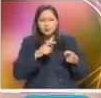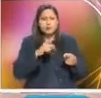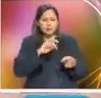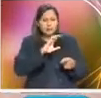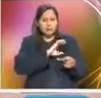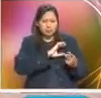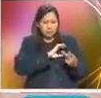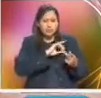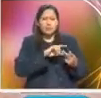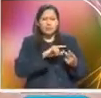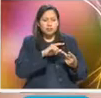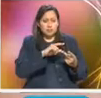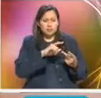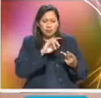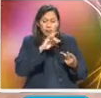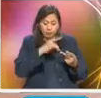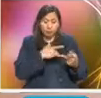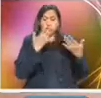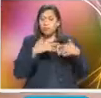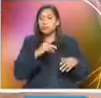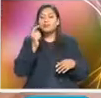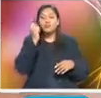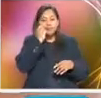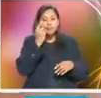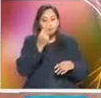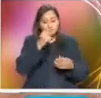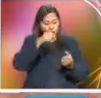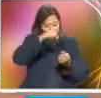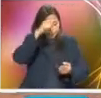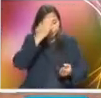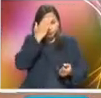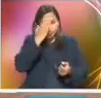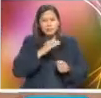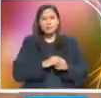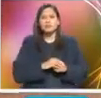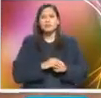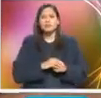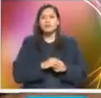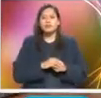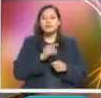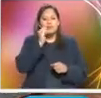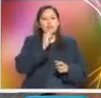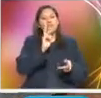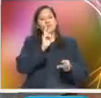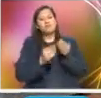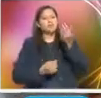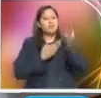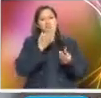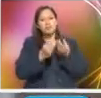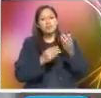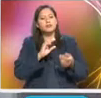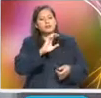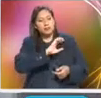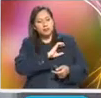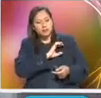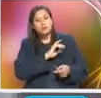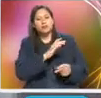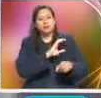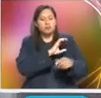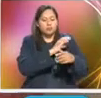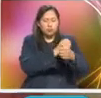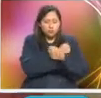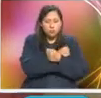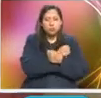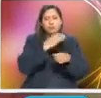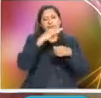afección que tienen con ellos, ¿no? Y lo que te decía hace un momento, hablar todo lo que tengan que hablar, decirle lo que los quieren,